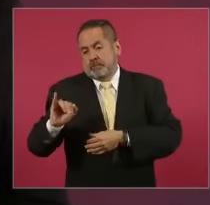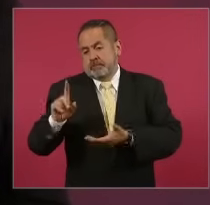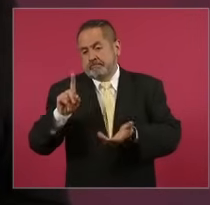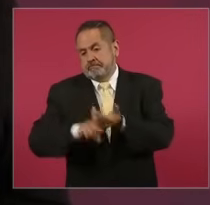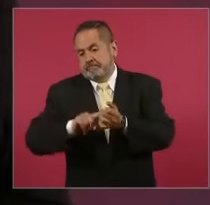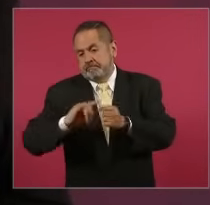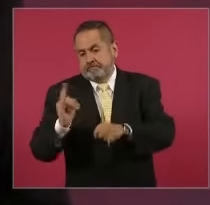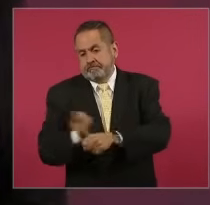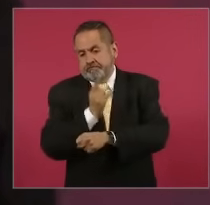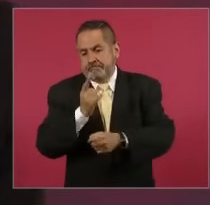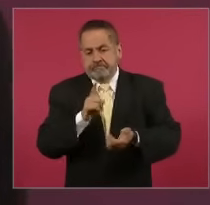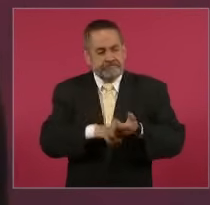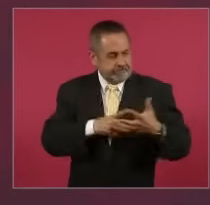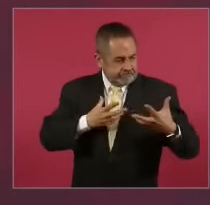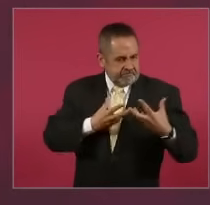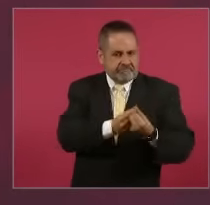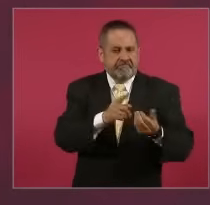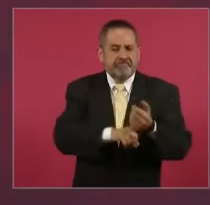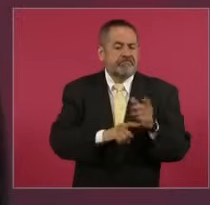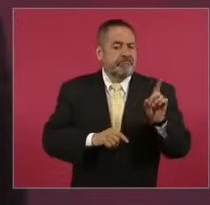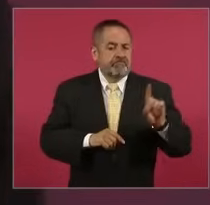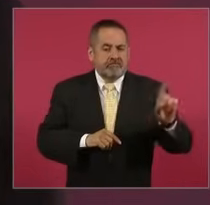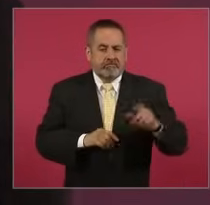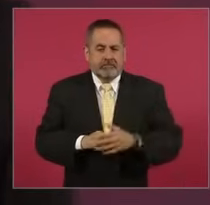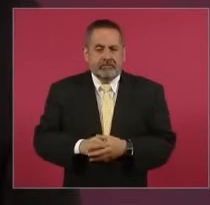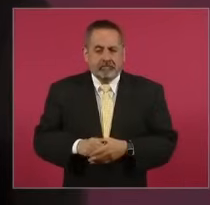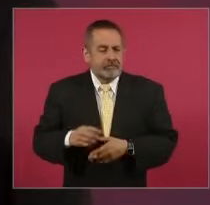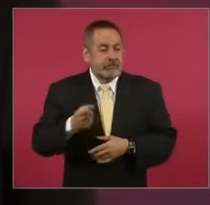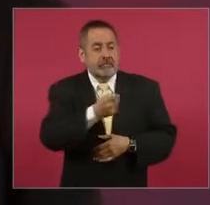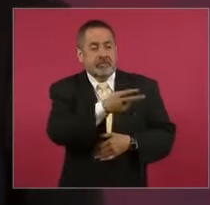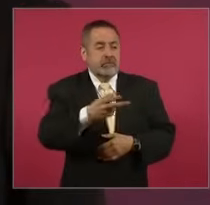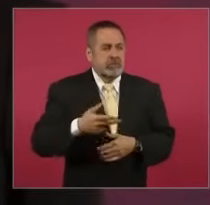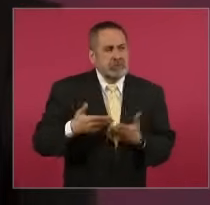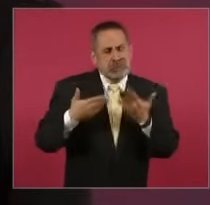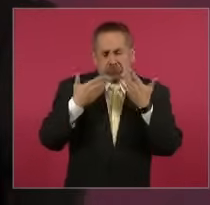a los que llamo progres buena ondita,